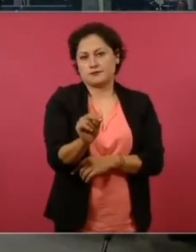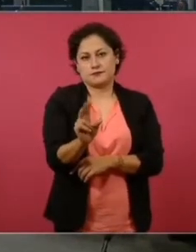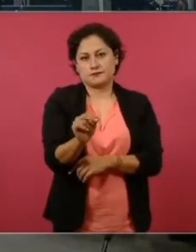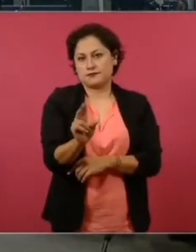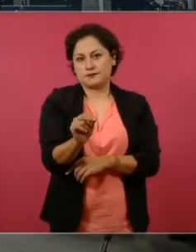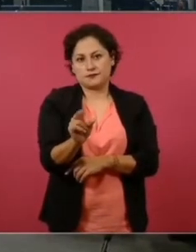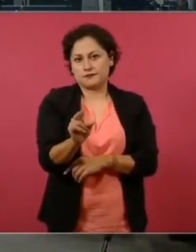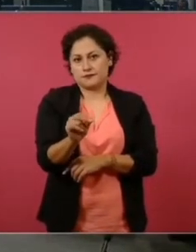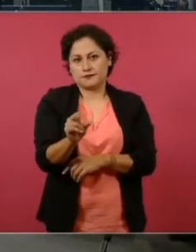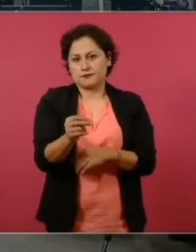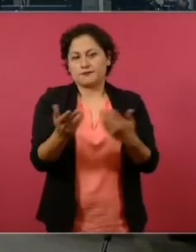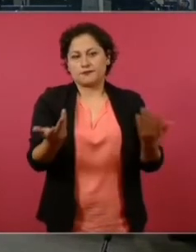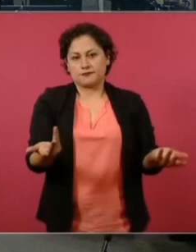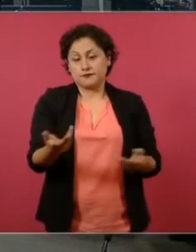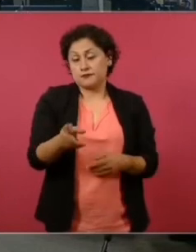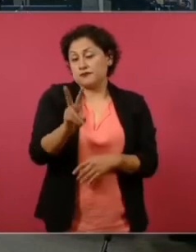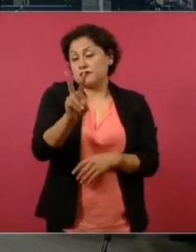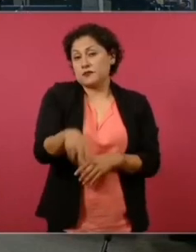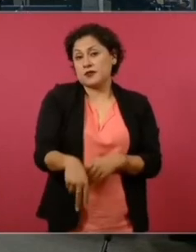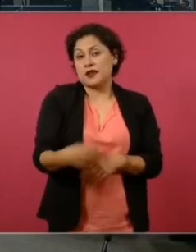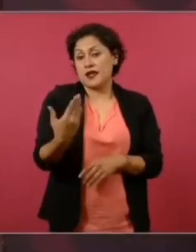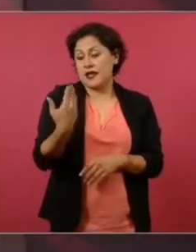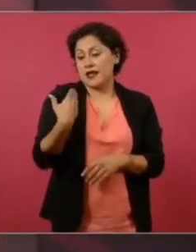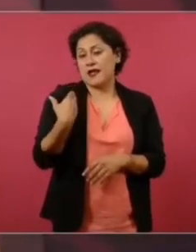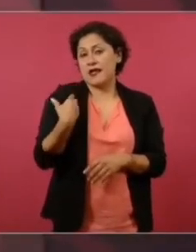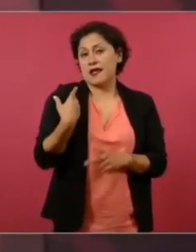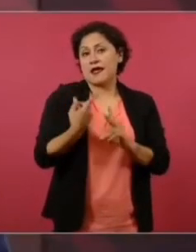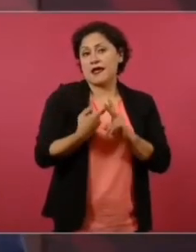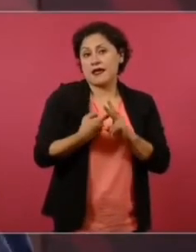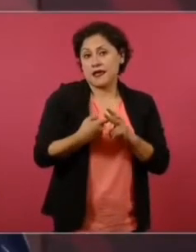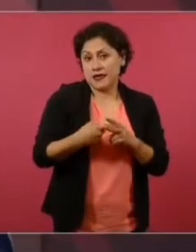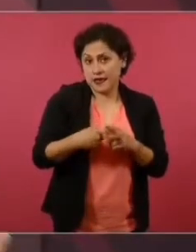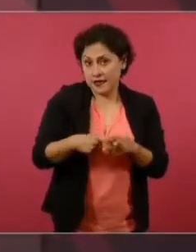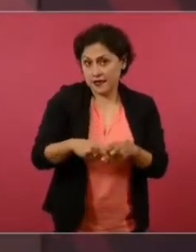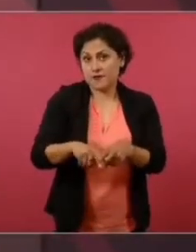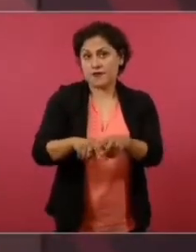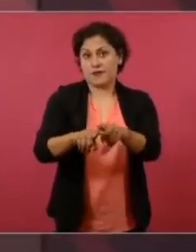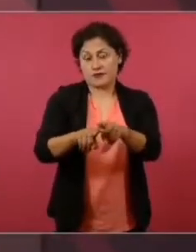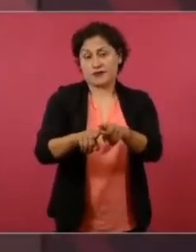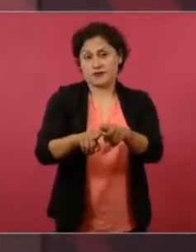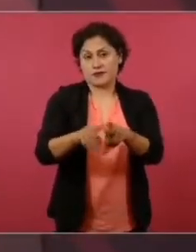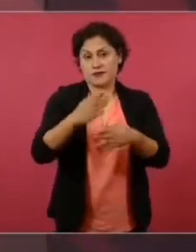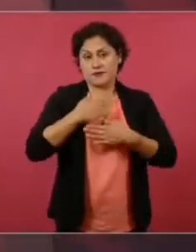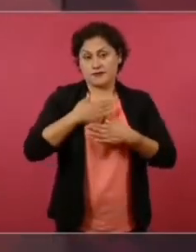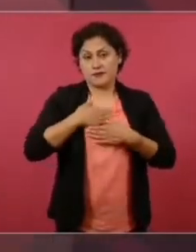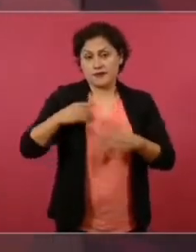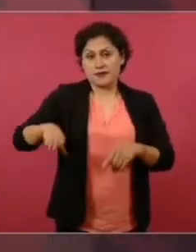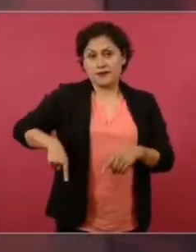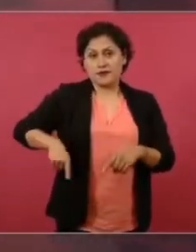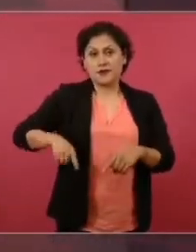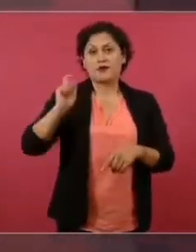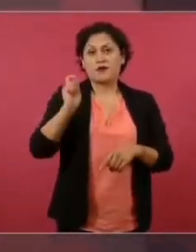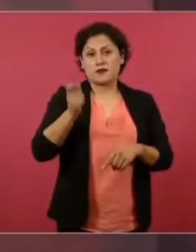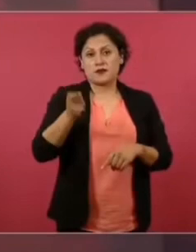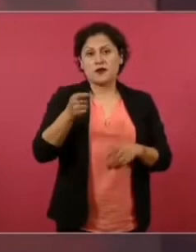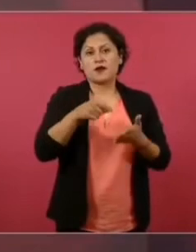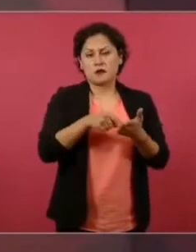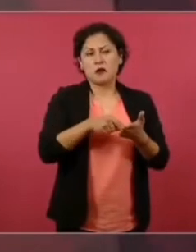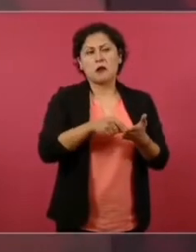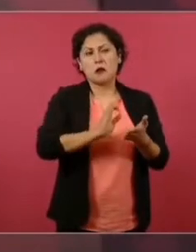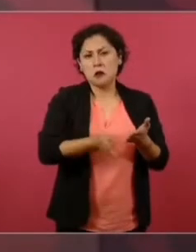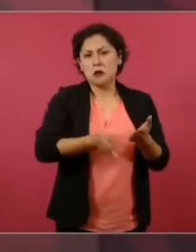poco más de sensatez. No había entrado en acción, yo creo, Claudio X. González y todos